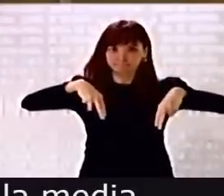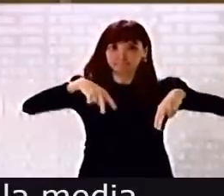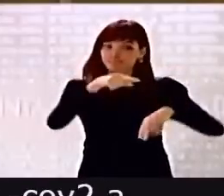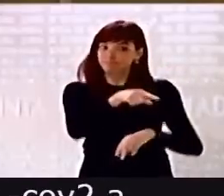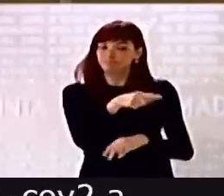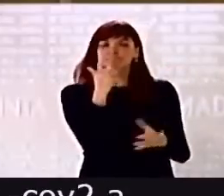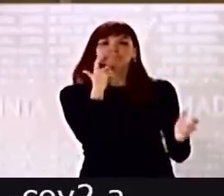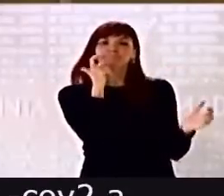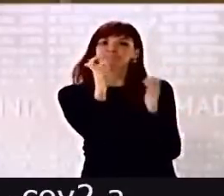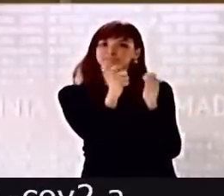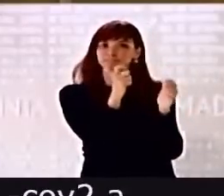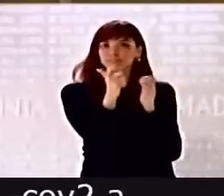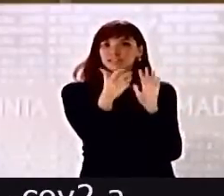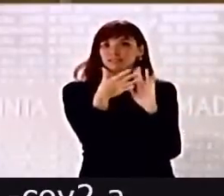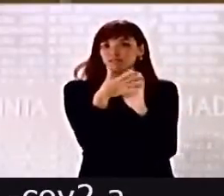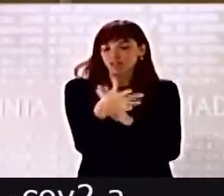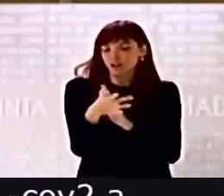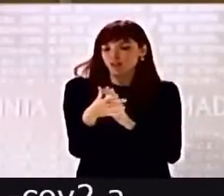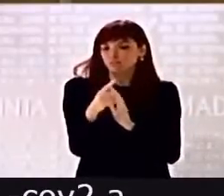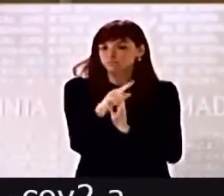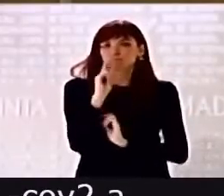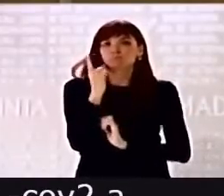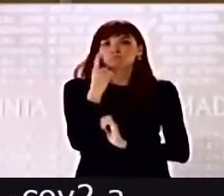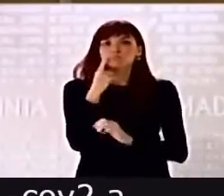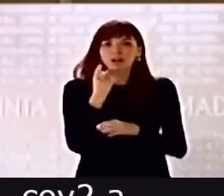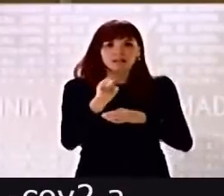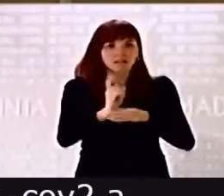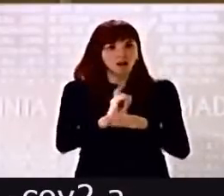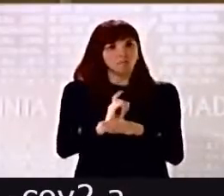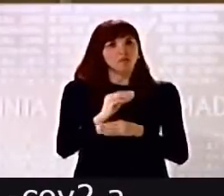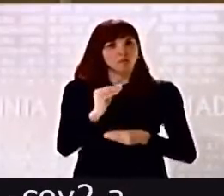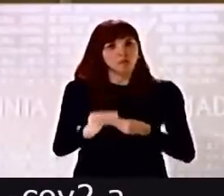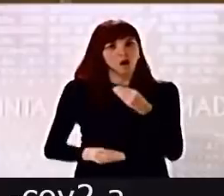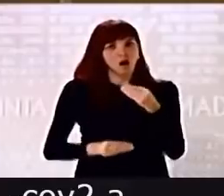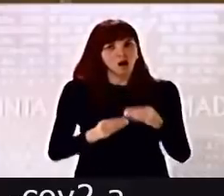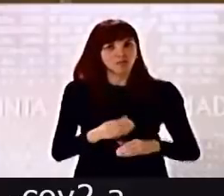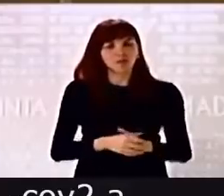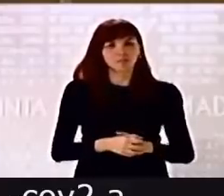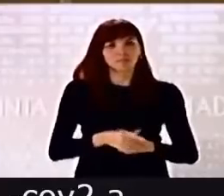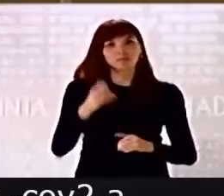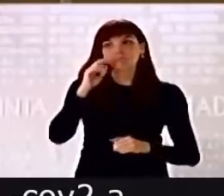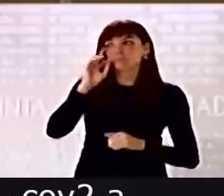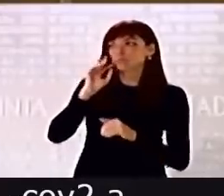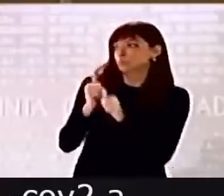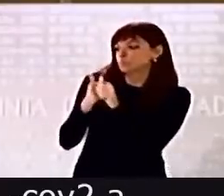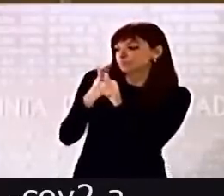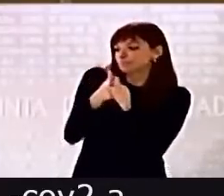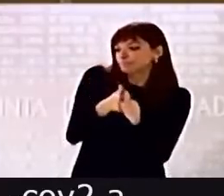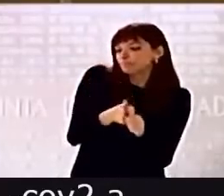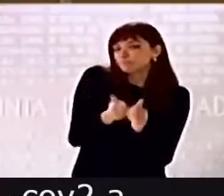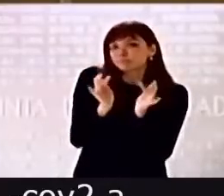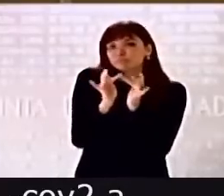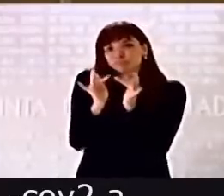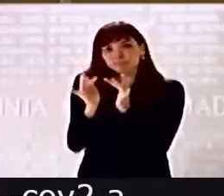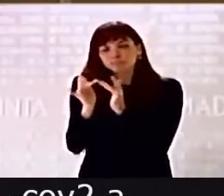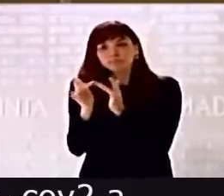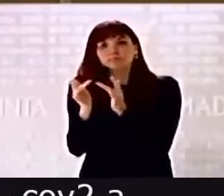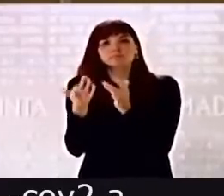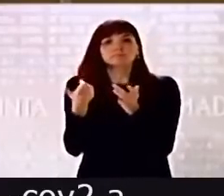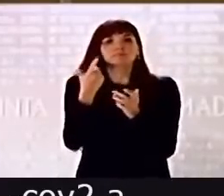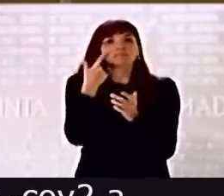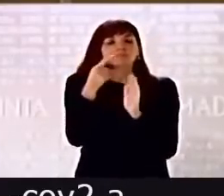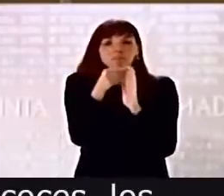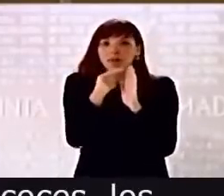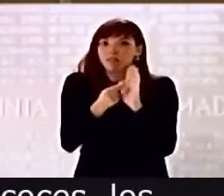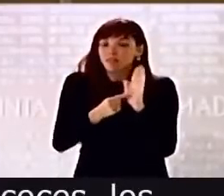un indicador de que estamos haciendo diagnósticos precoces, de que nuestro rastreo, de que nuestro seguimiento, de que nuestras